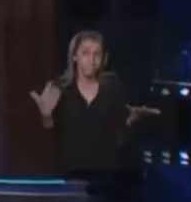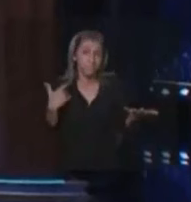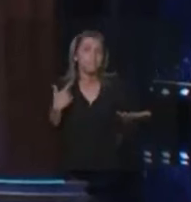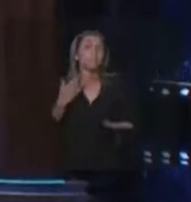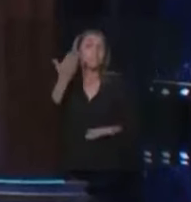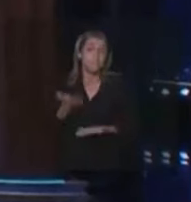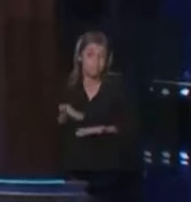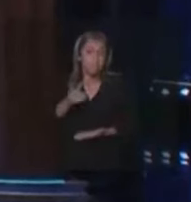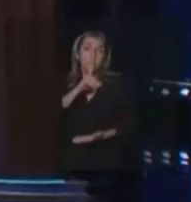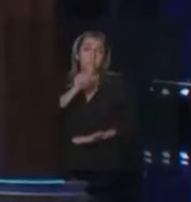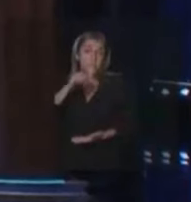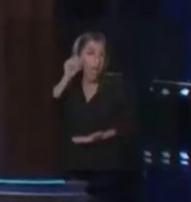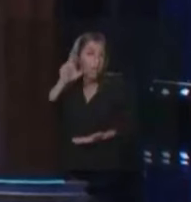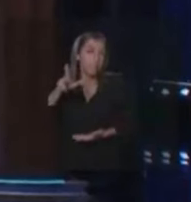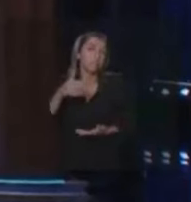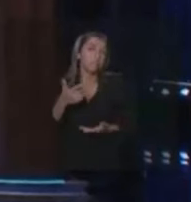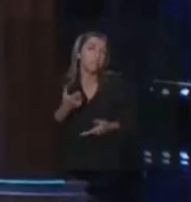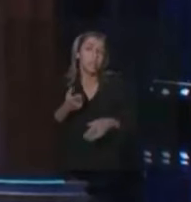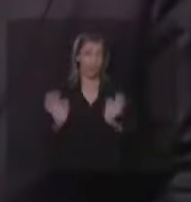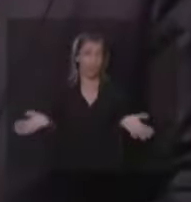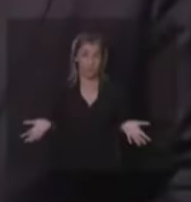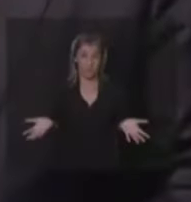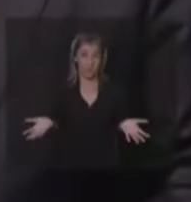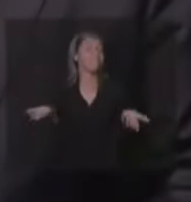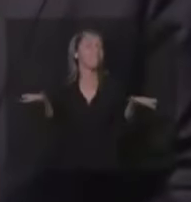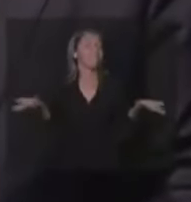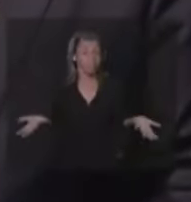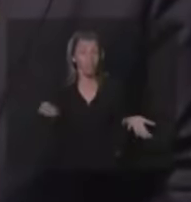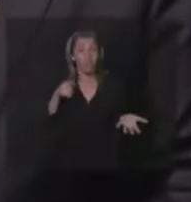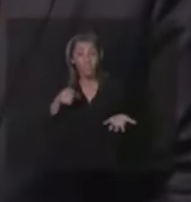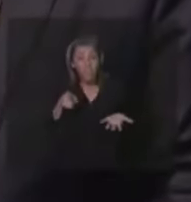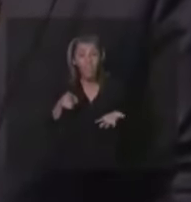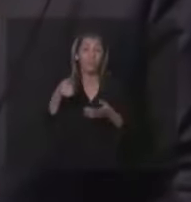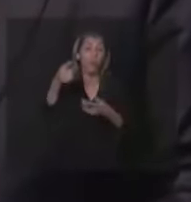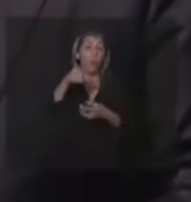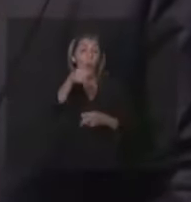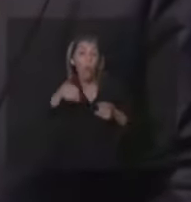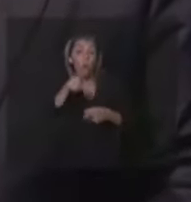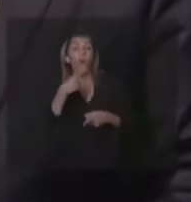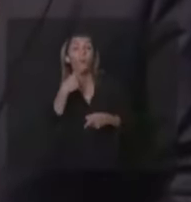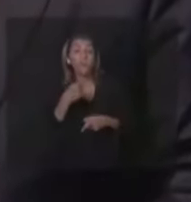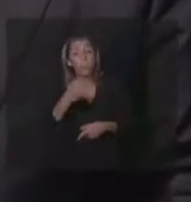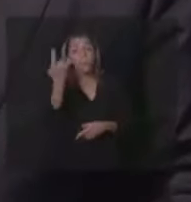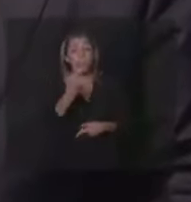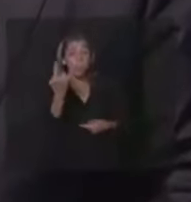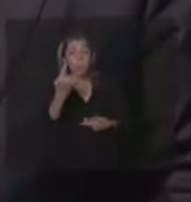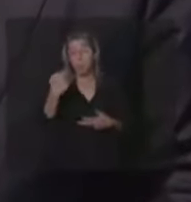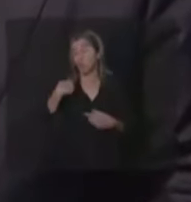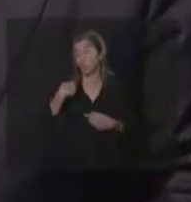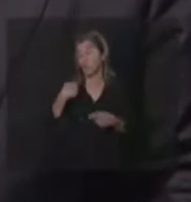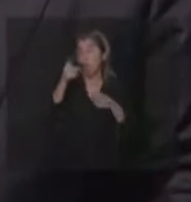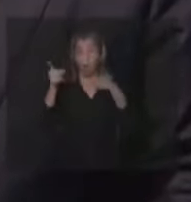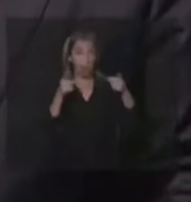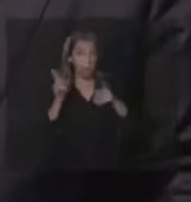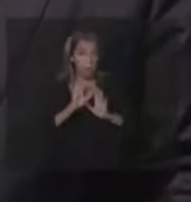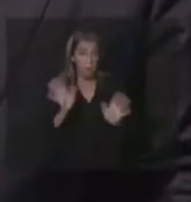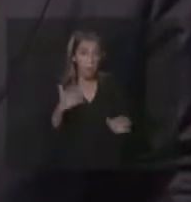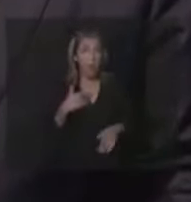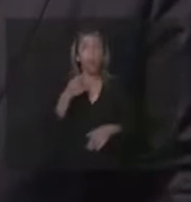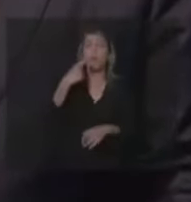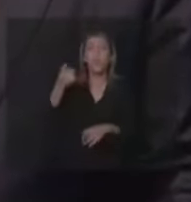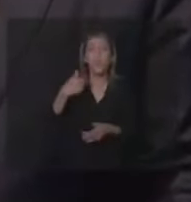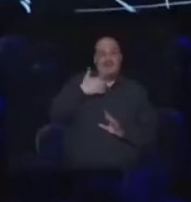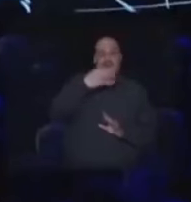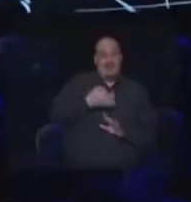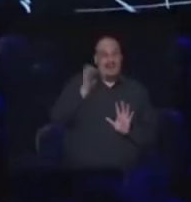acusó a Massa de integrar lo que califica de casta corrupta y ladrona y señaló que el signo político de Massa lleva 16 años